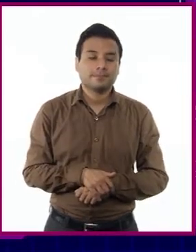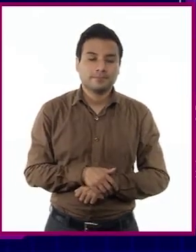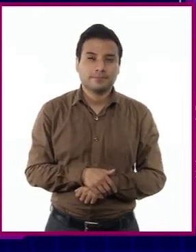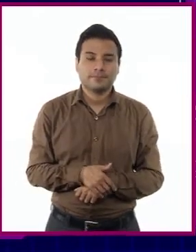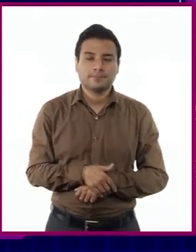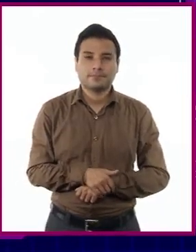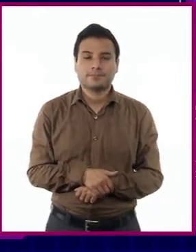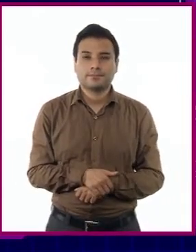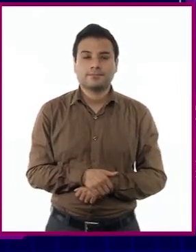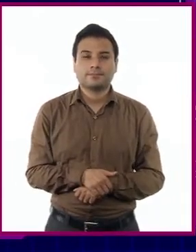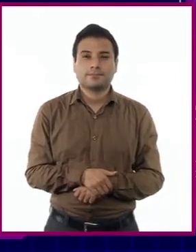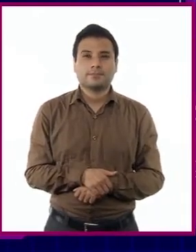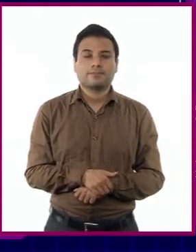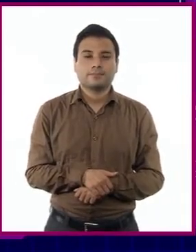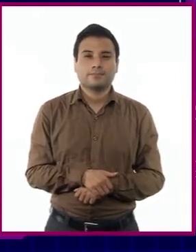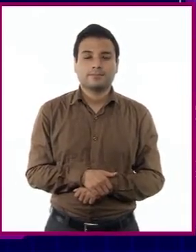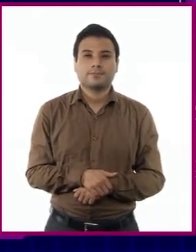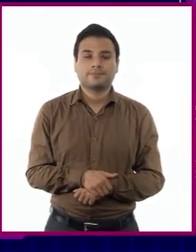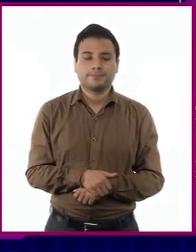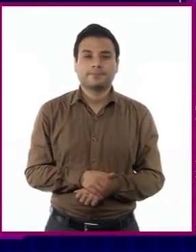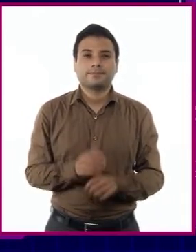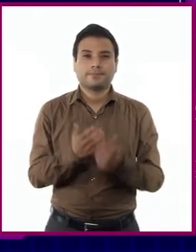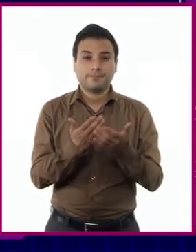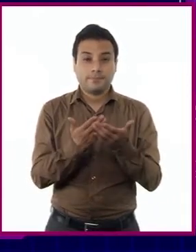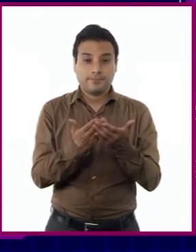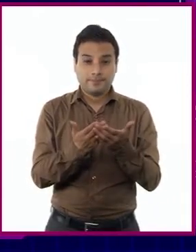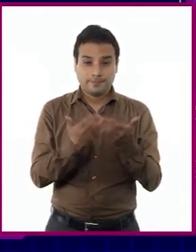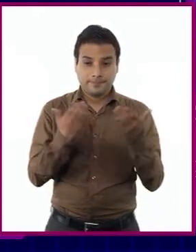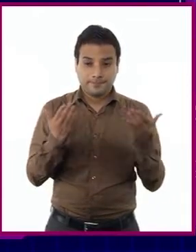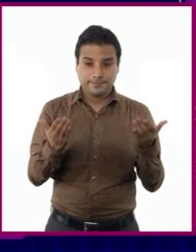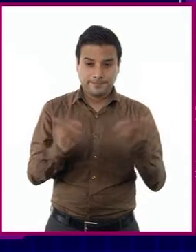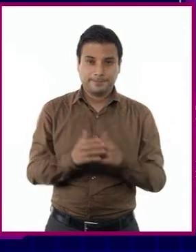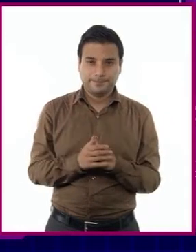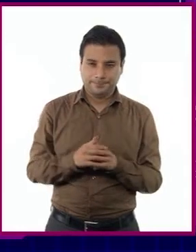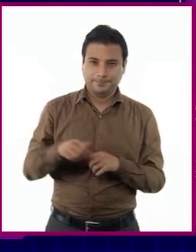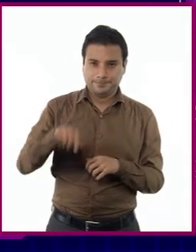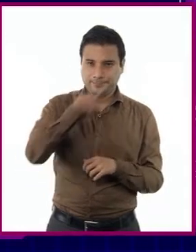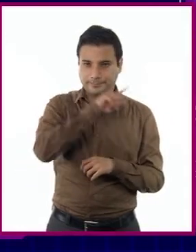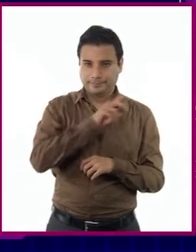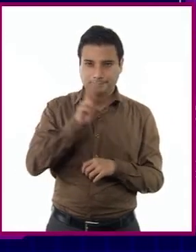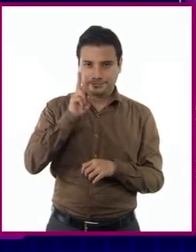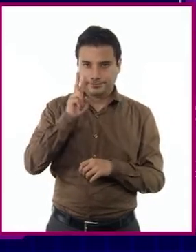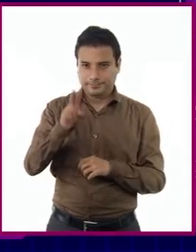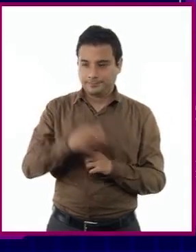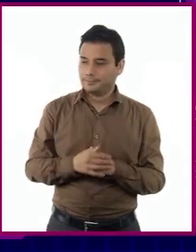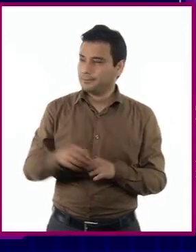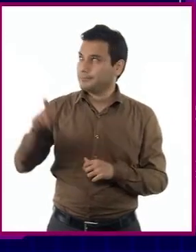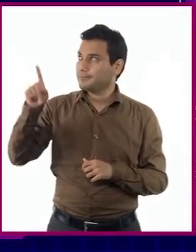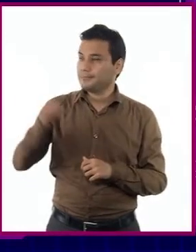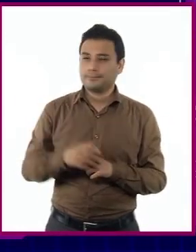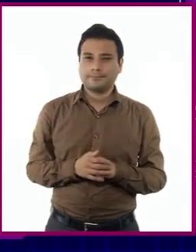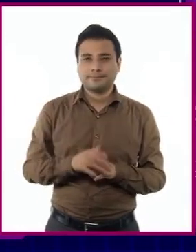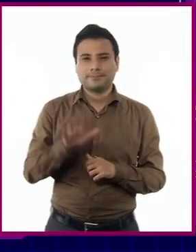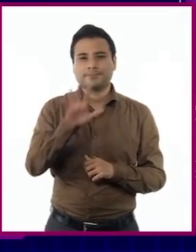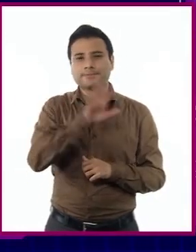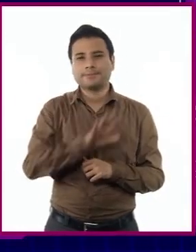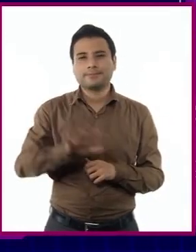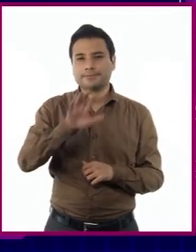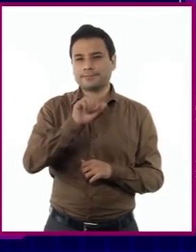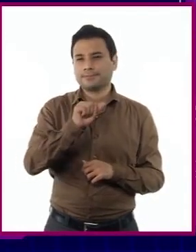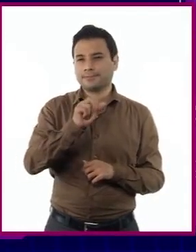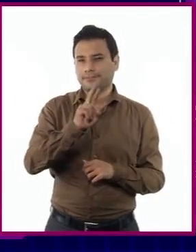rectos ahora observen que la suma de las áreas de las seis bases